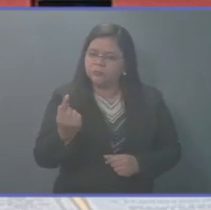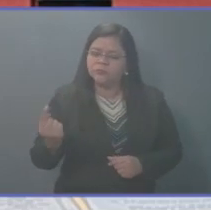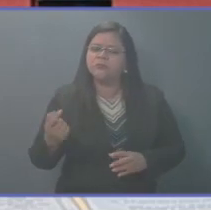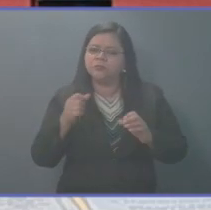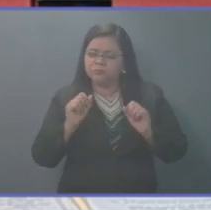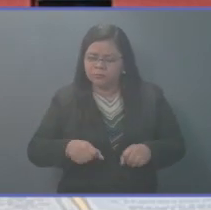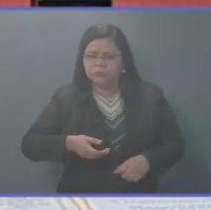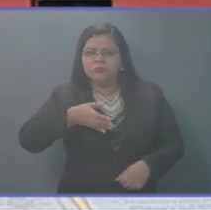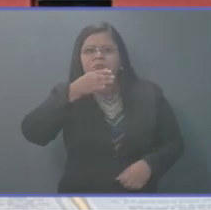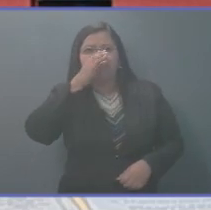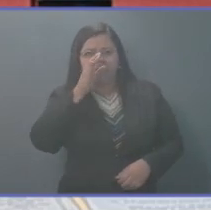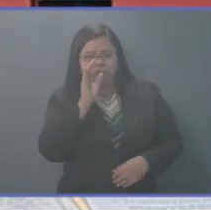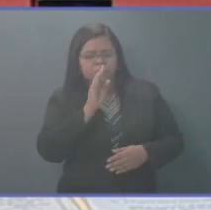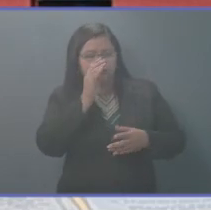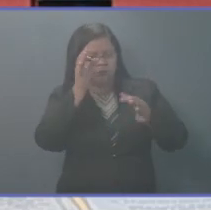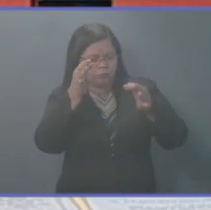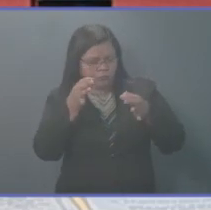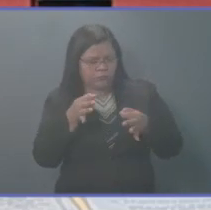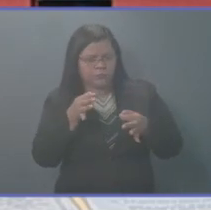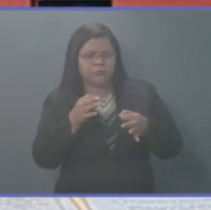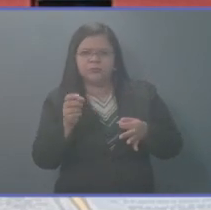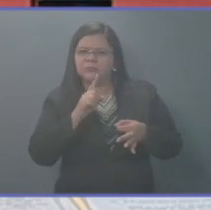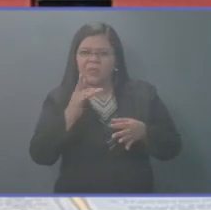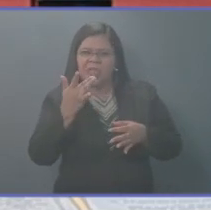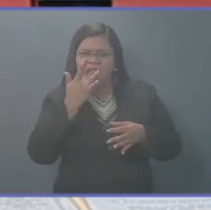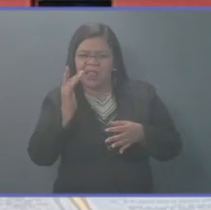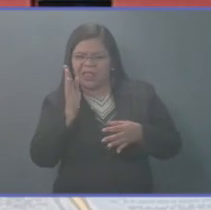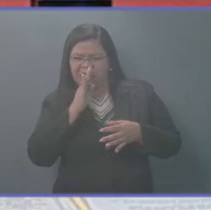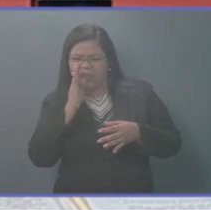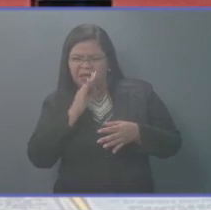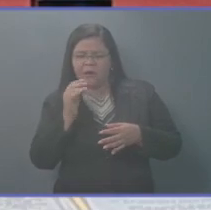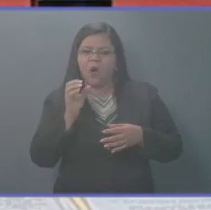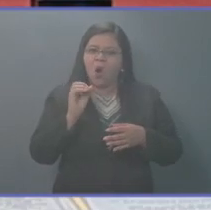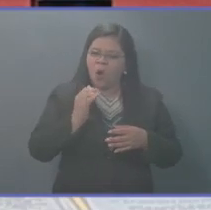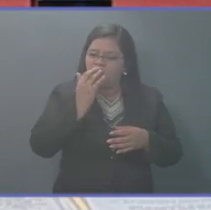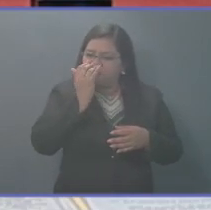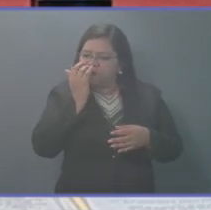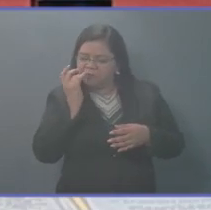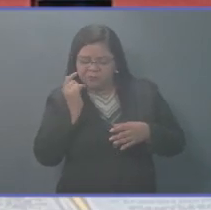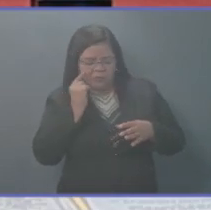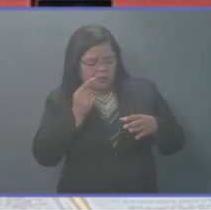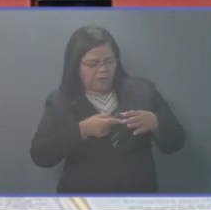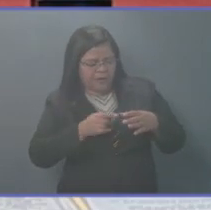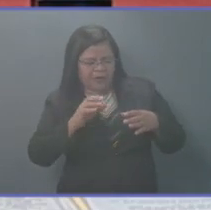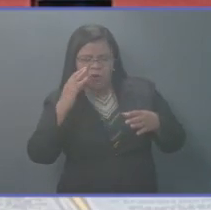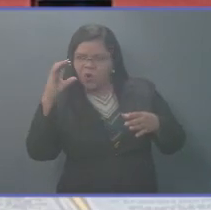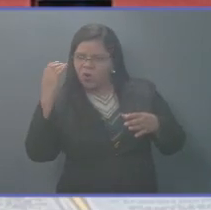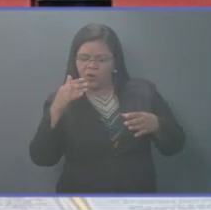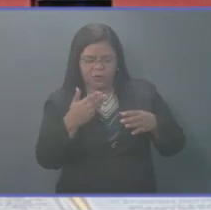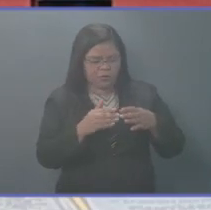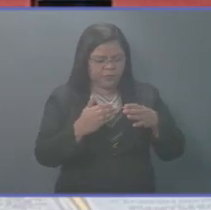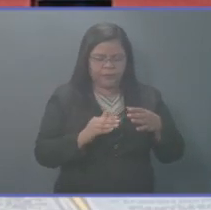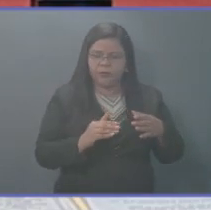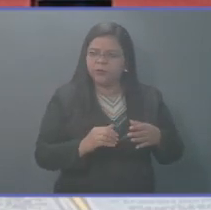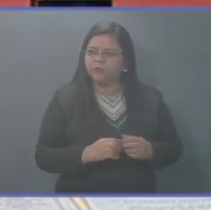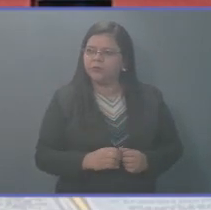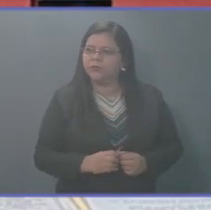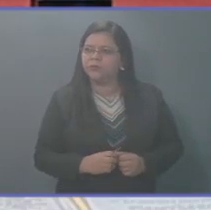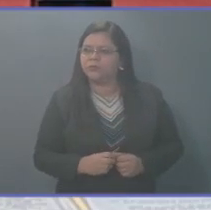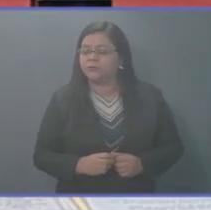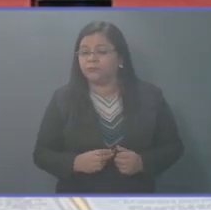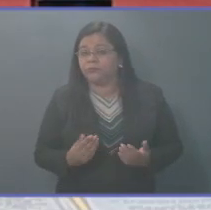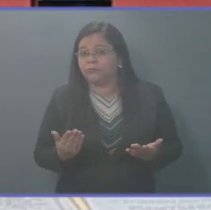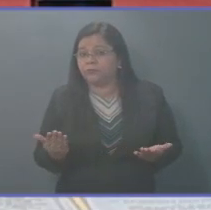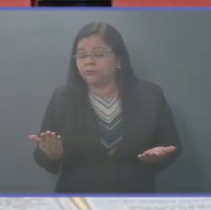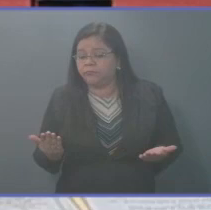que nos que no les supiera con mal olor ni la vieran con otro color verdad o sabor